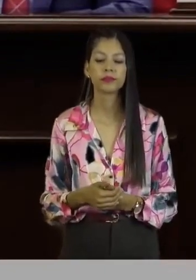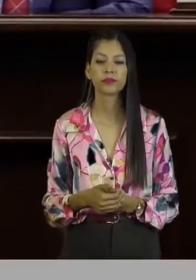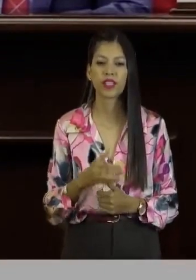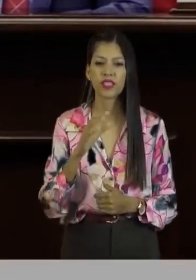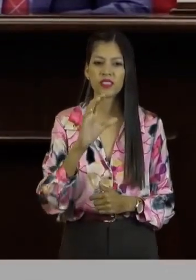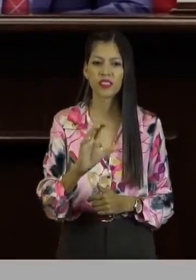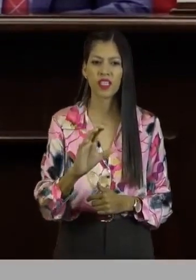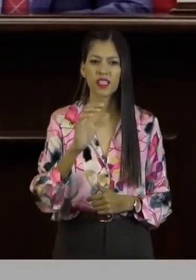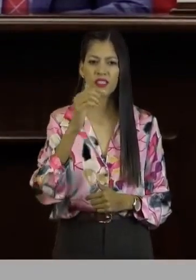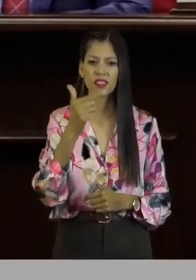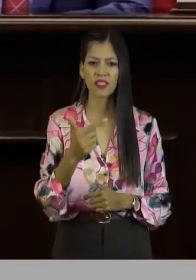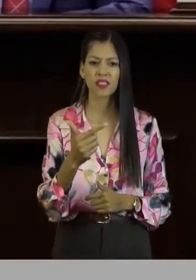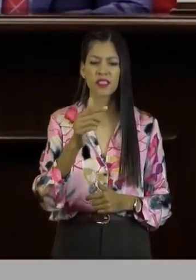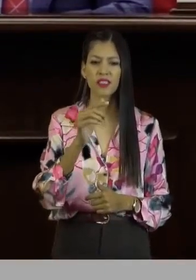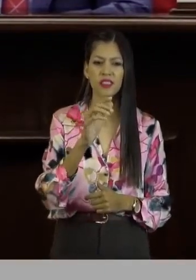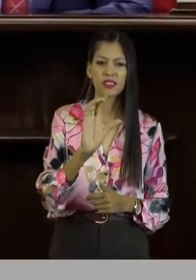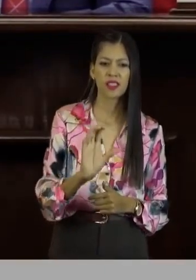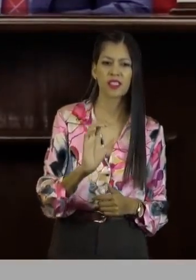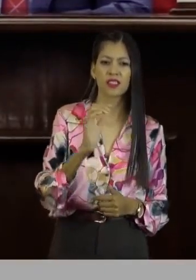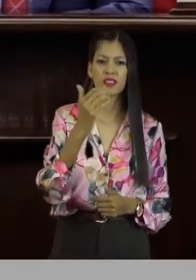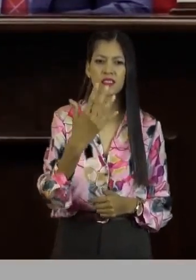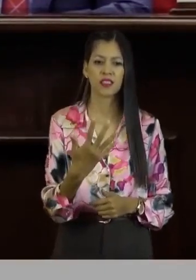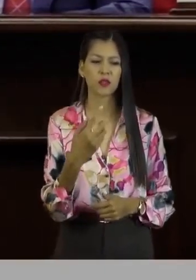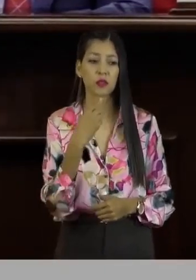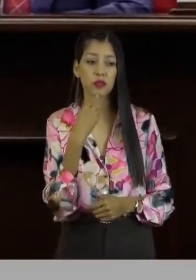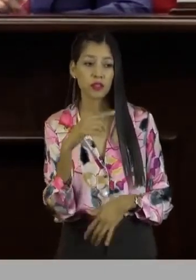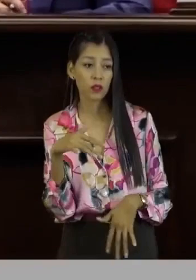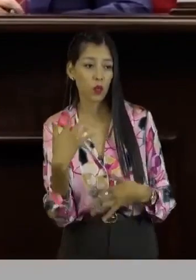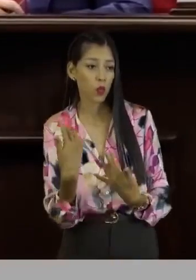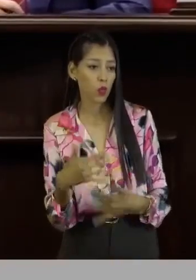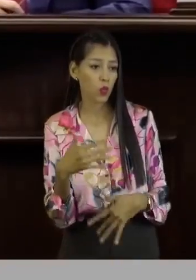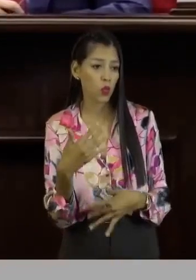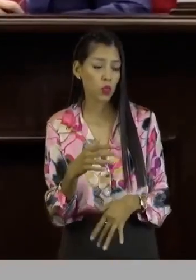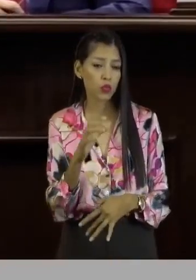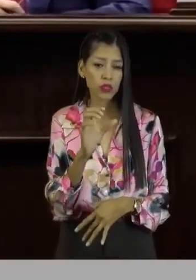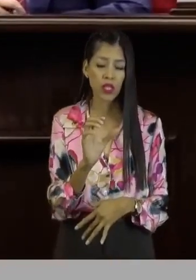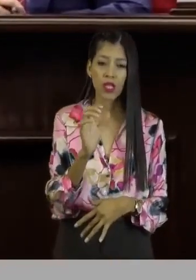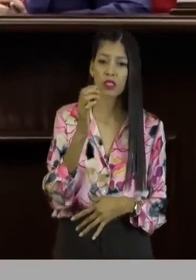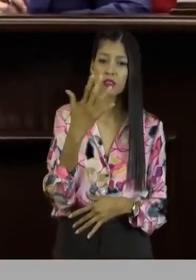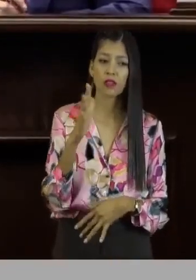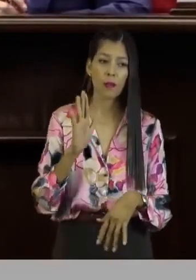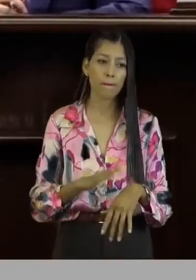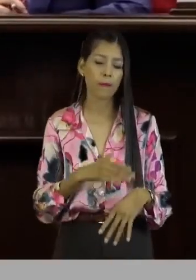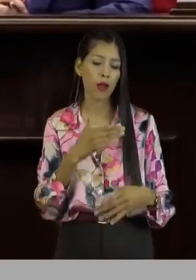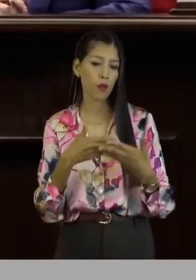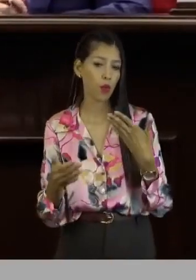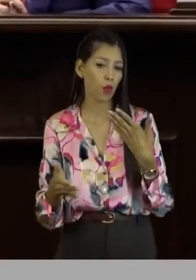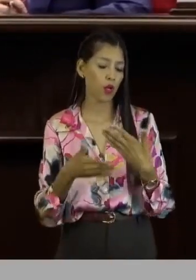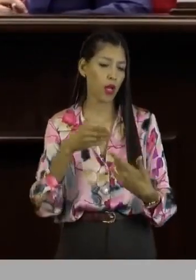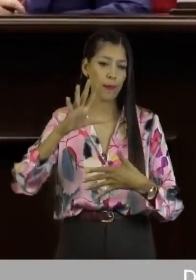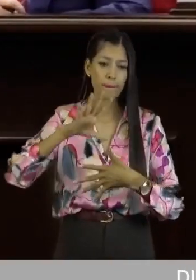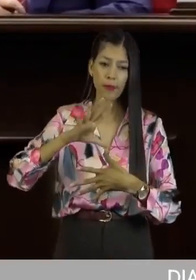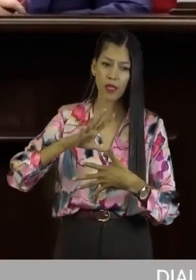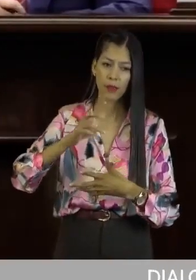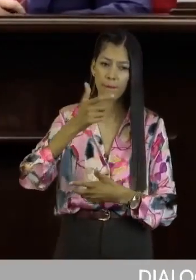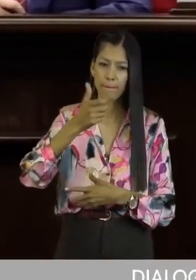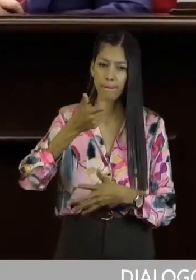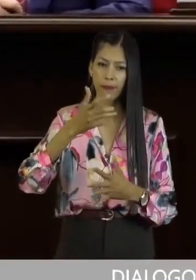C7, ya no es C5 porque ellos presumen que es el más moderno de América Latina, costó, según yo,